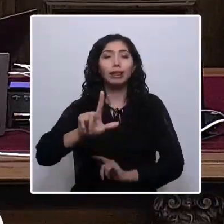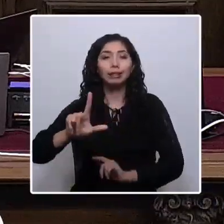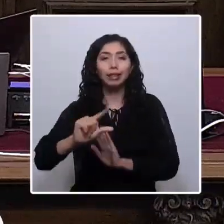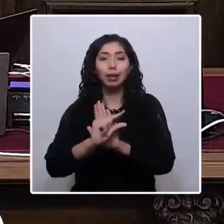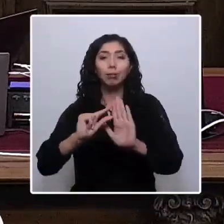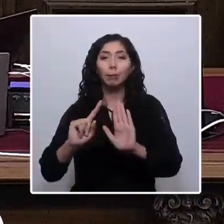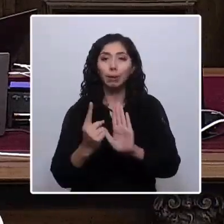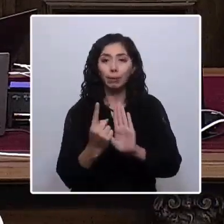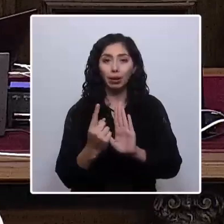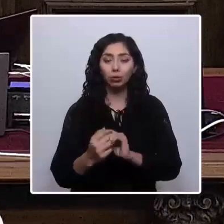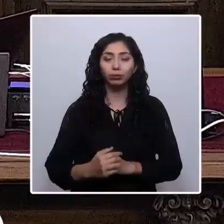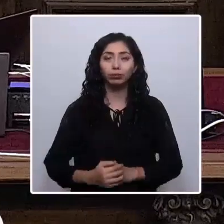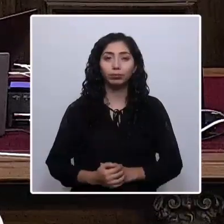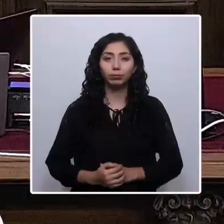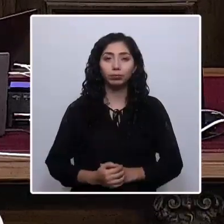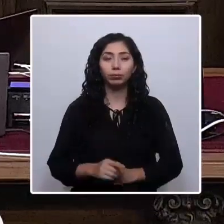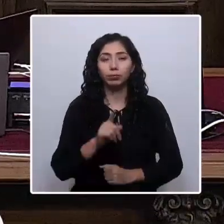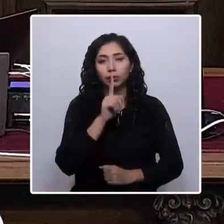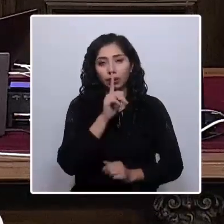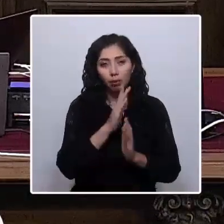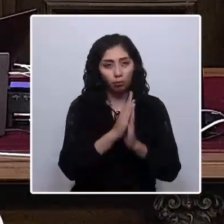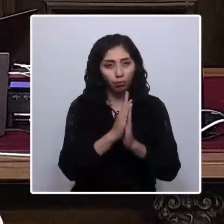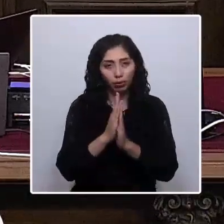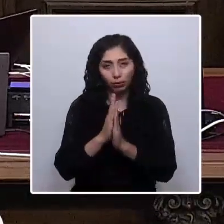primero, silencio, por favor,